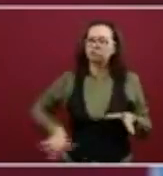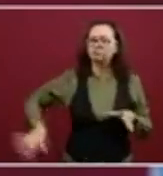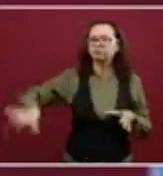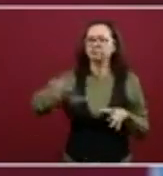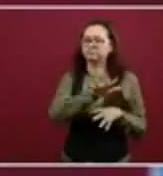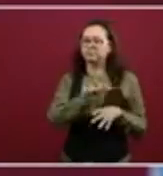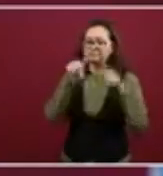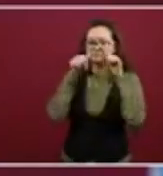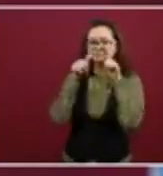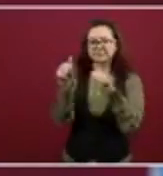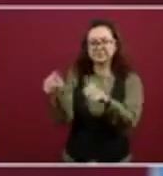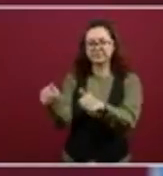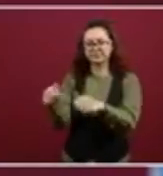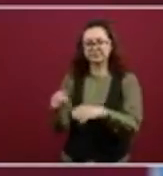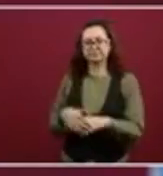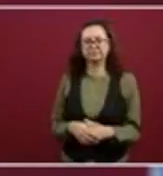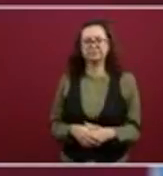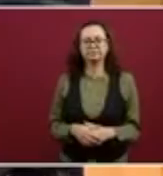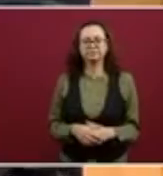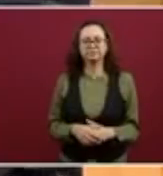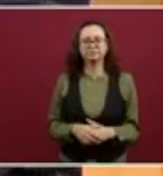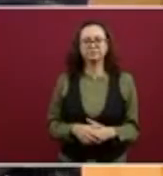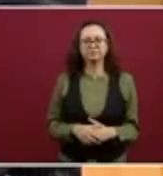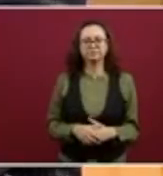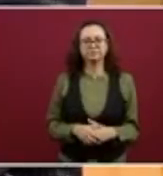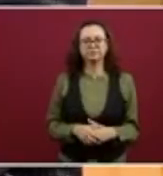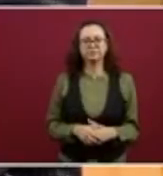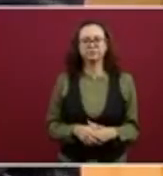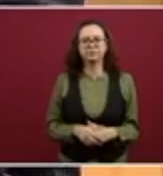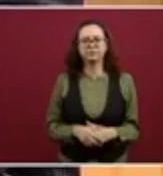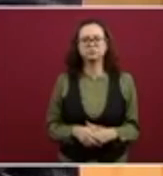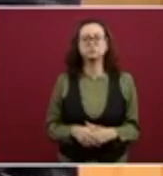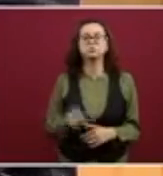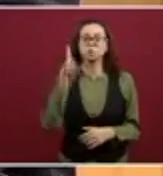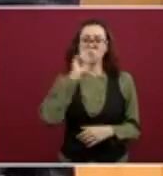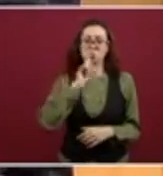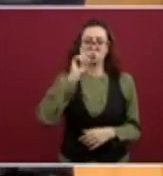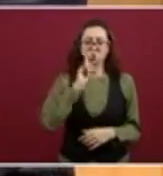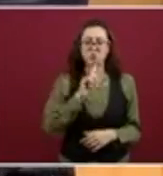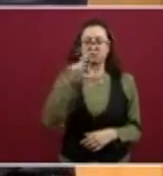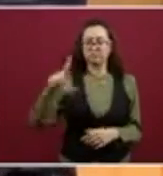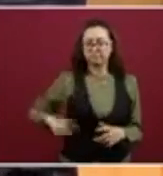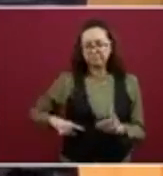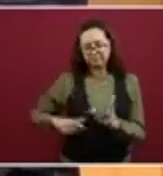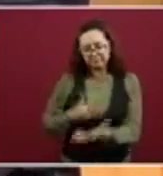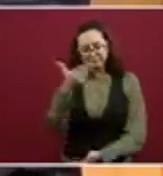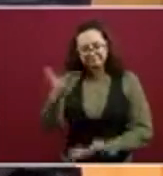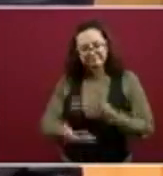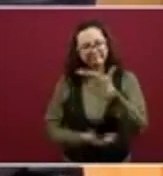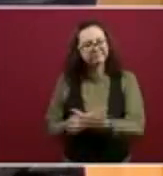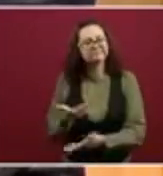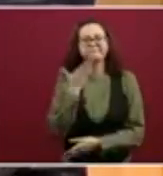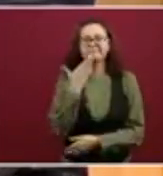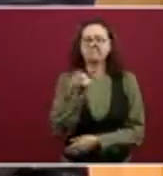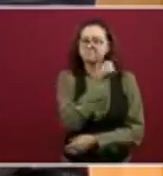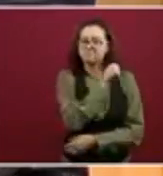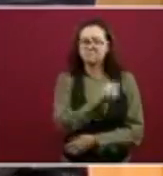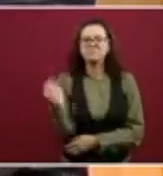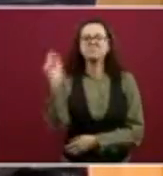Es una muy buena servidora pública de